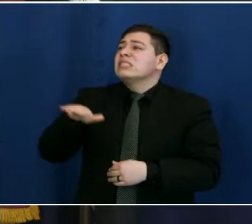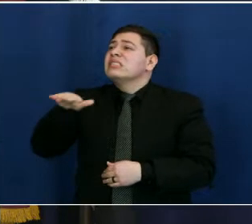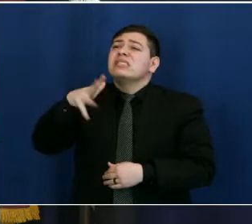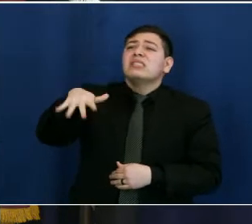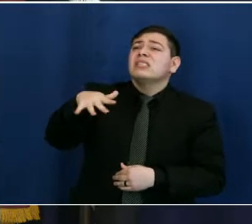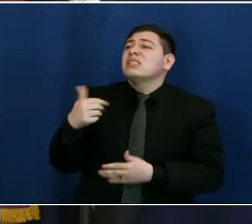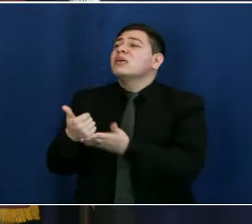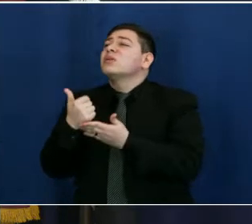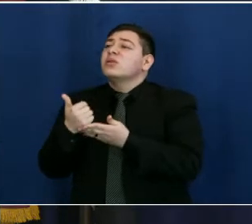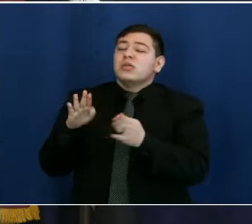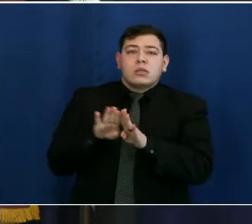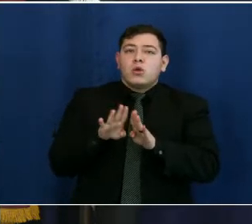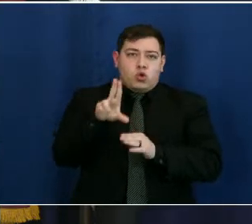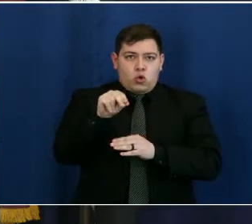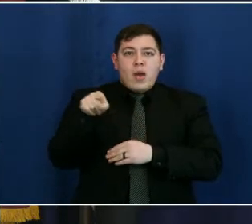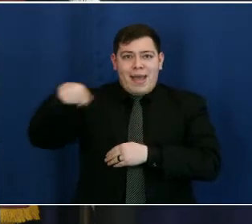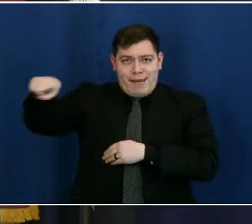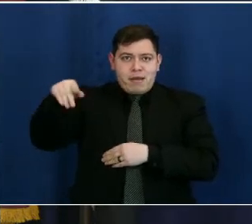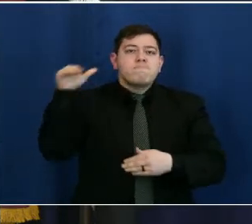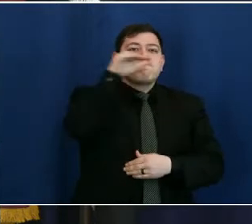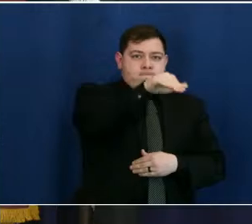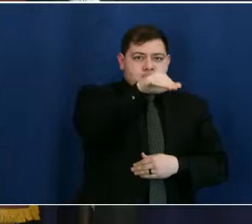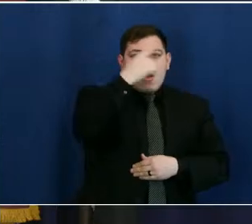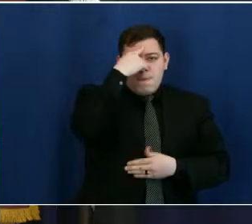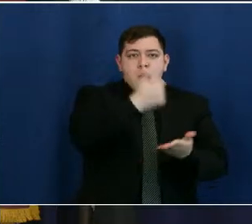ese acceso. Gracias.